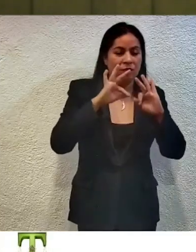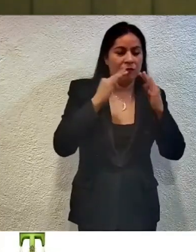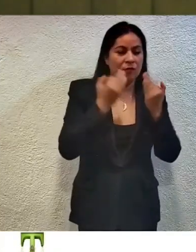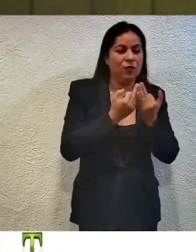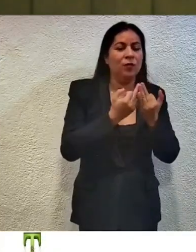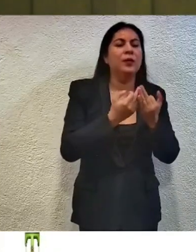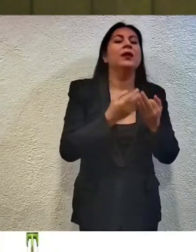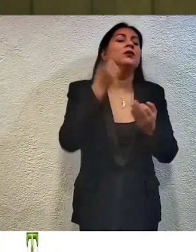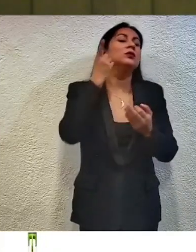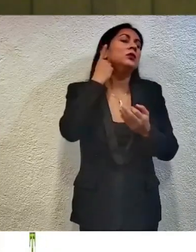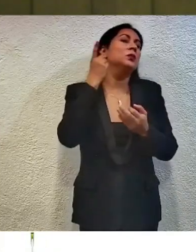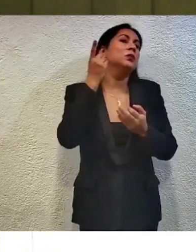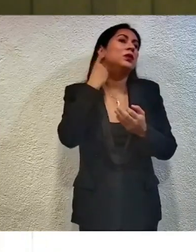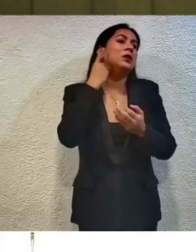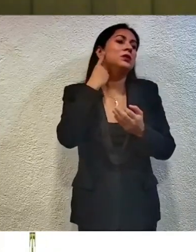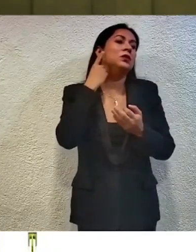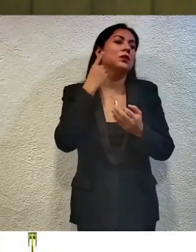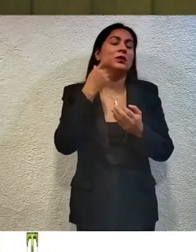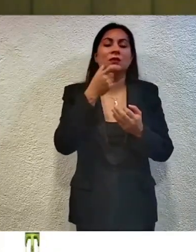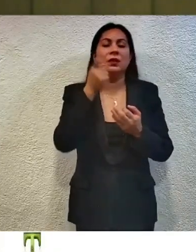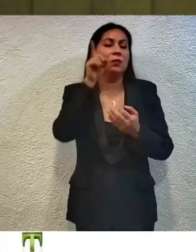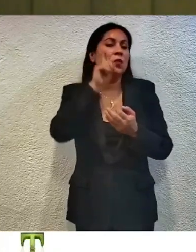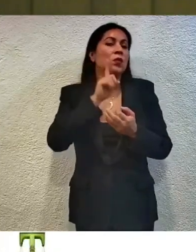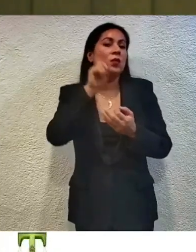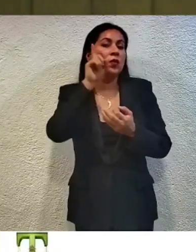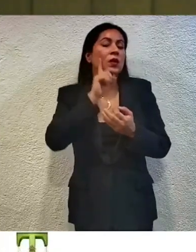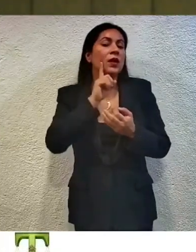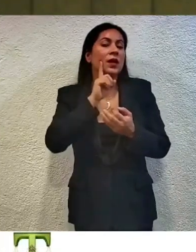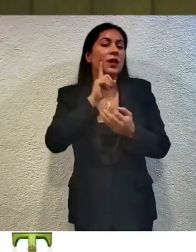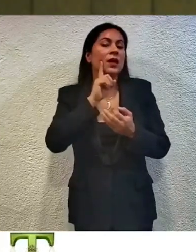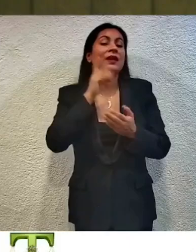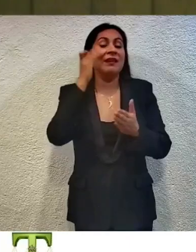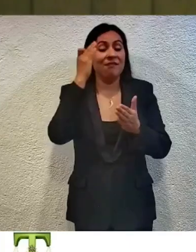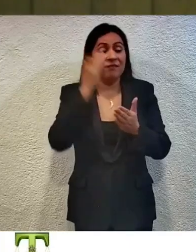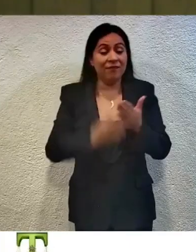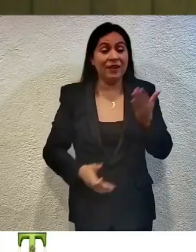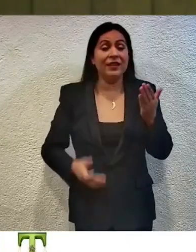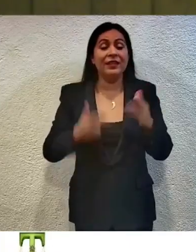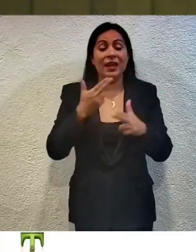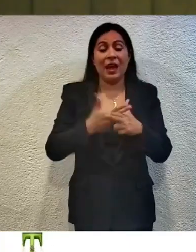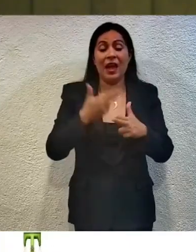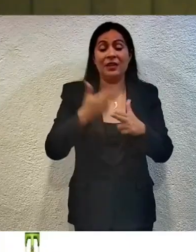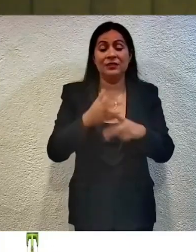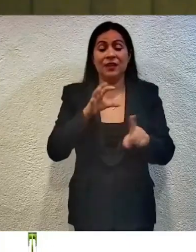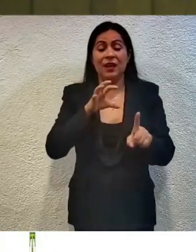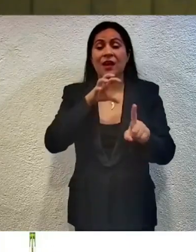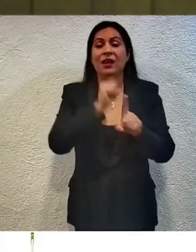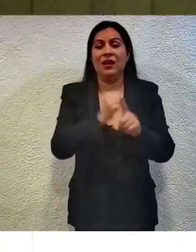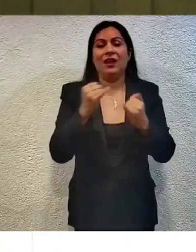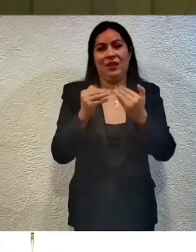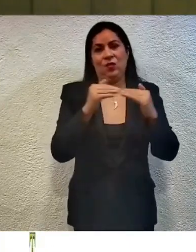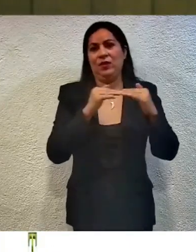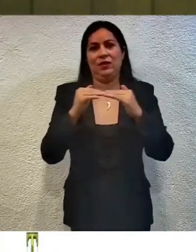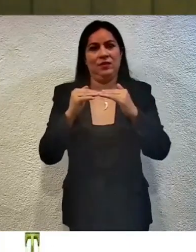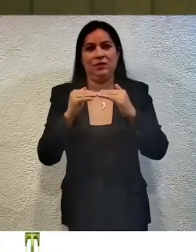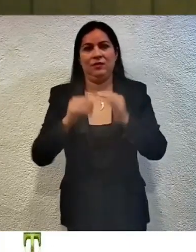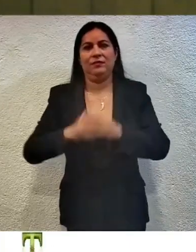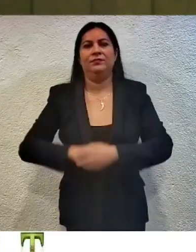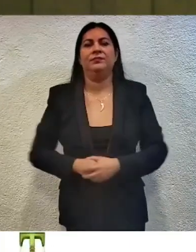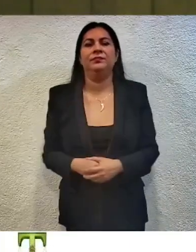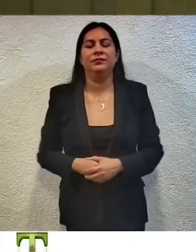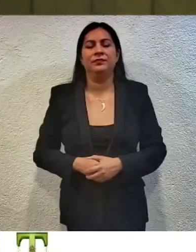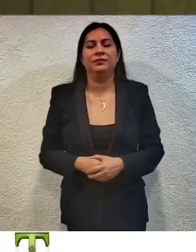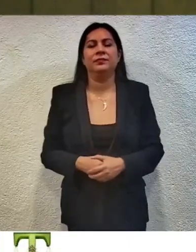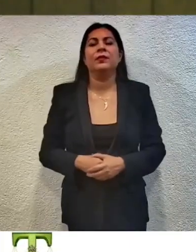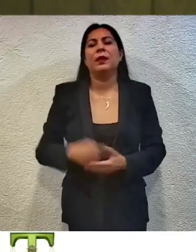las diputaciones del género femenino que falte hasta lograr la paridad.